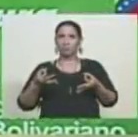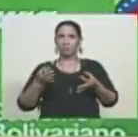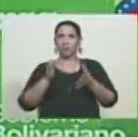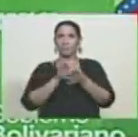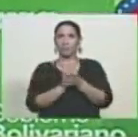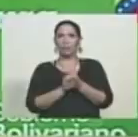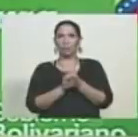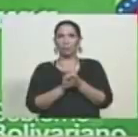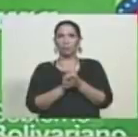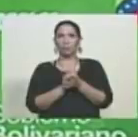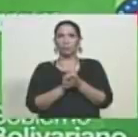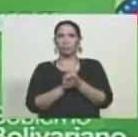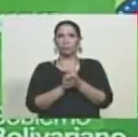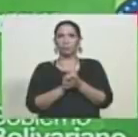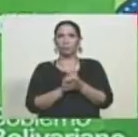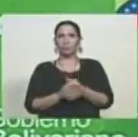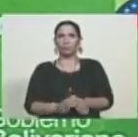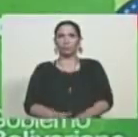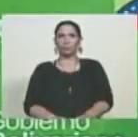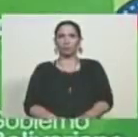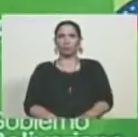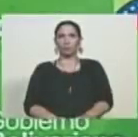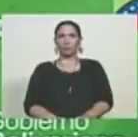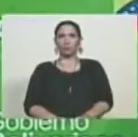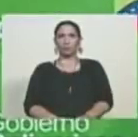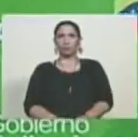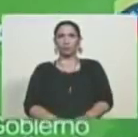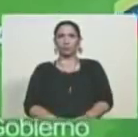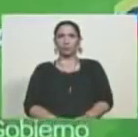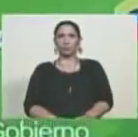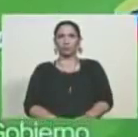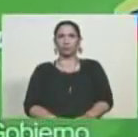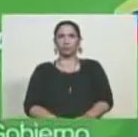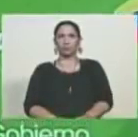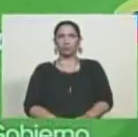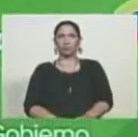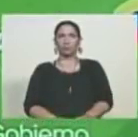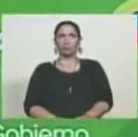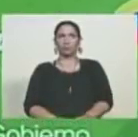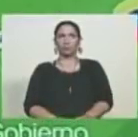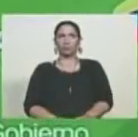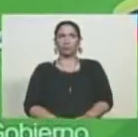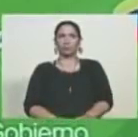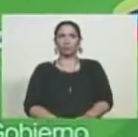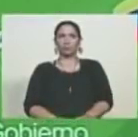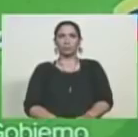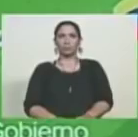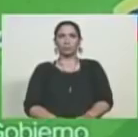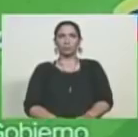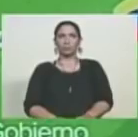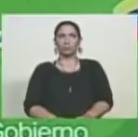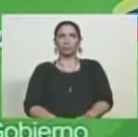compañero Arbonio, Nieves y Jesús.